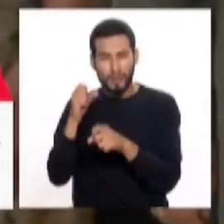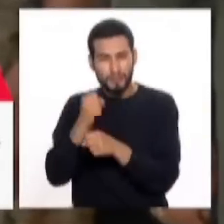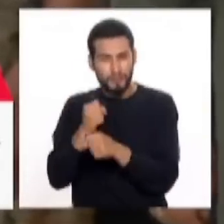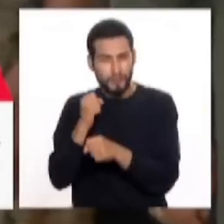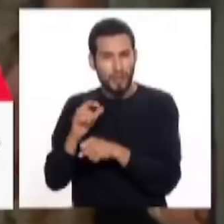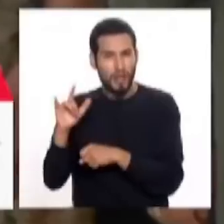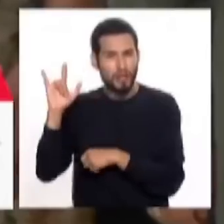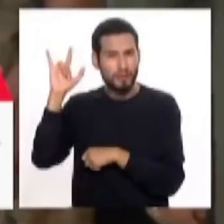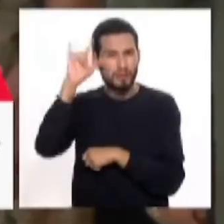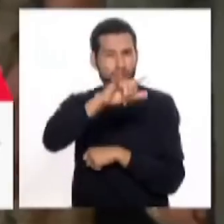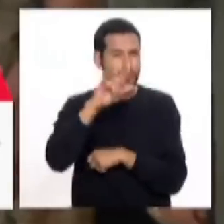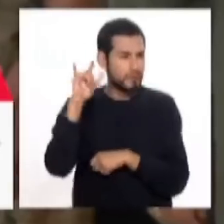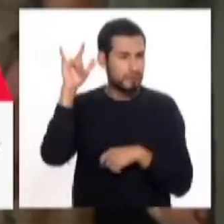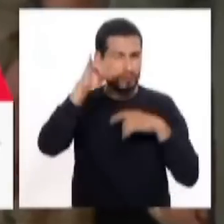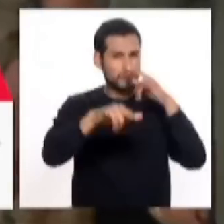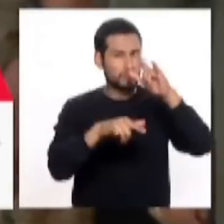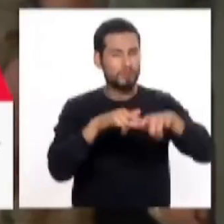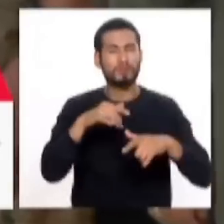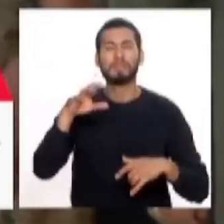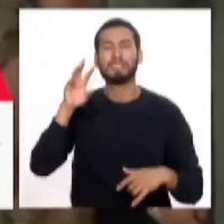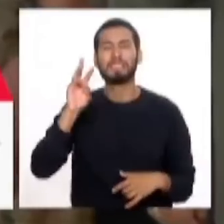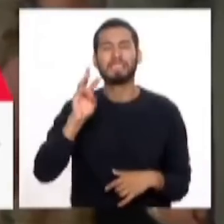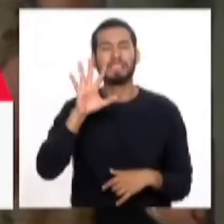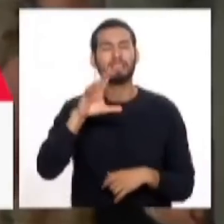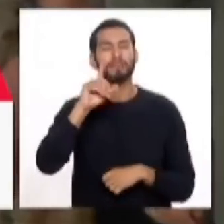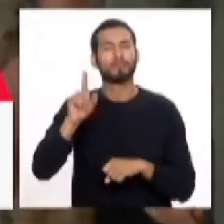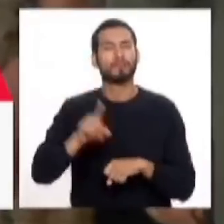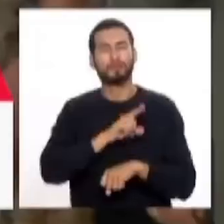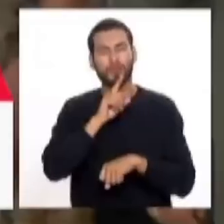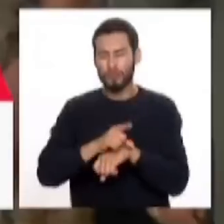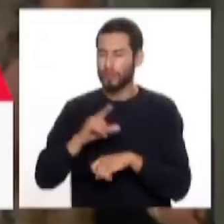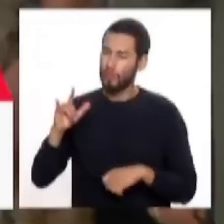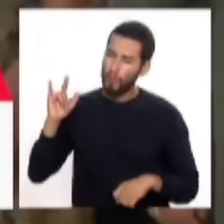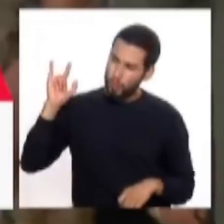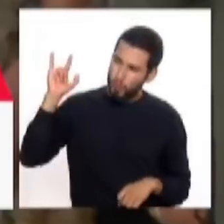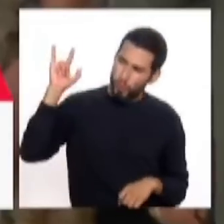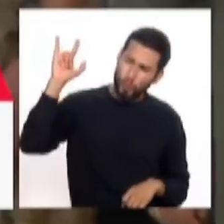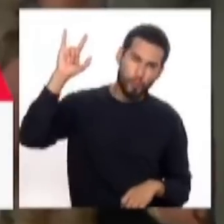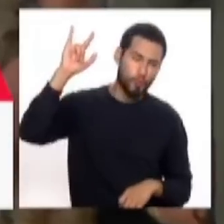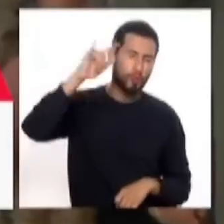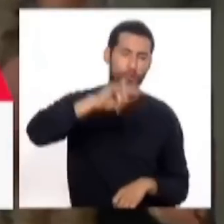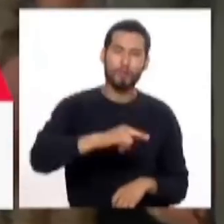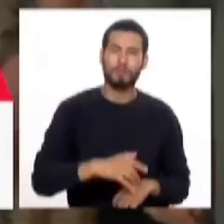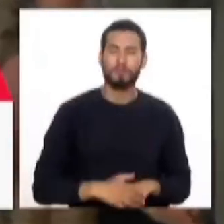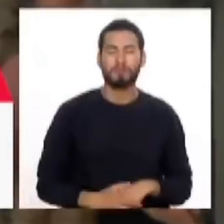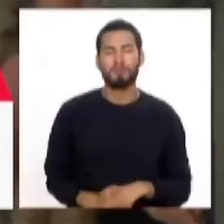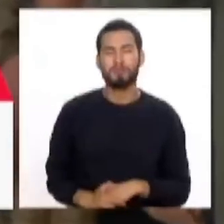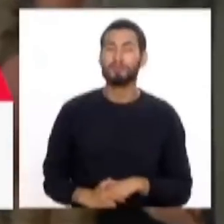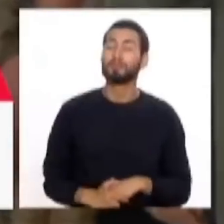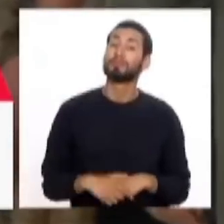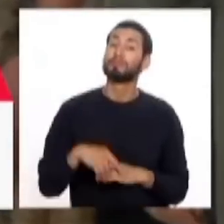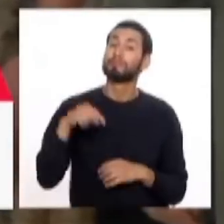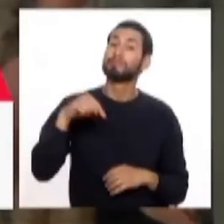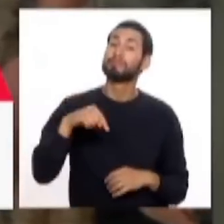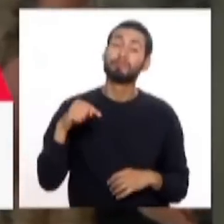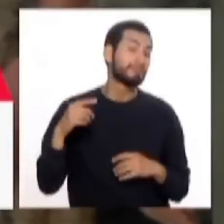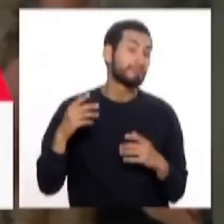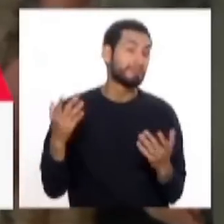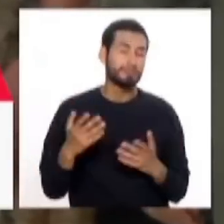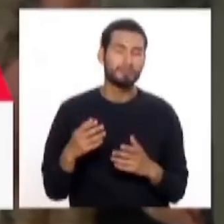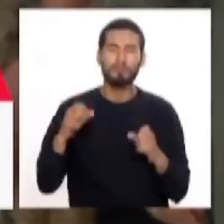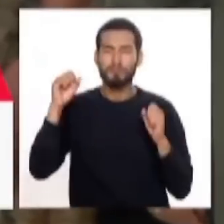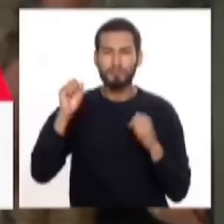aviones con 65 horas de vuelo. Estas han servido para